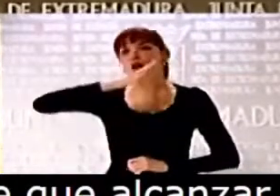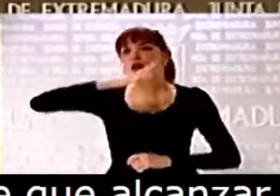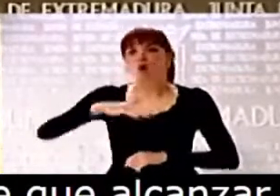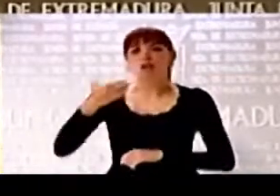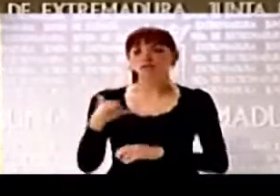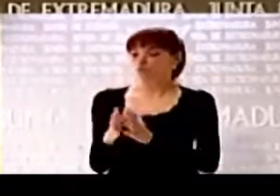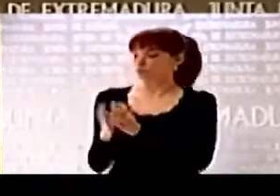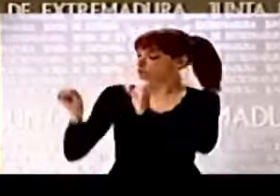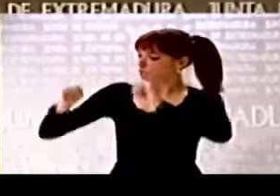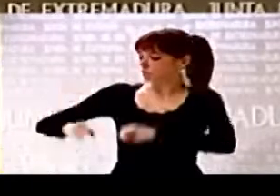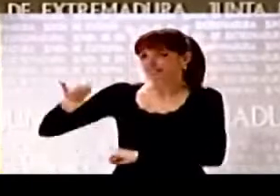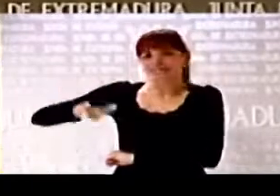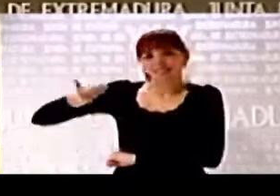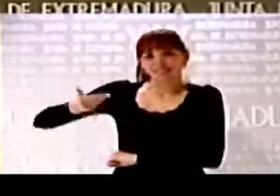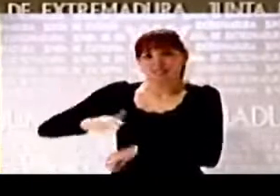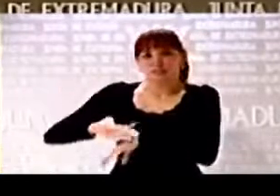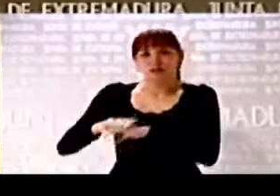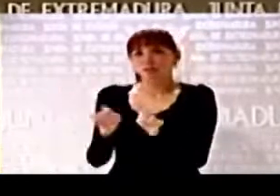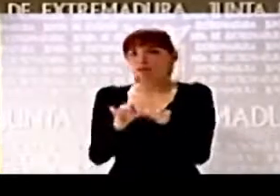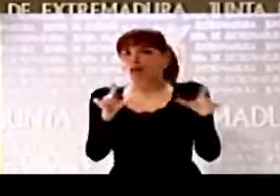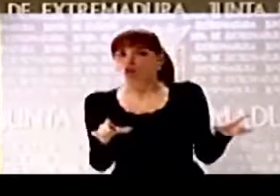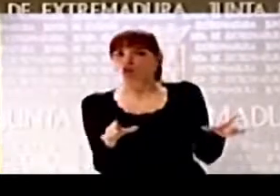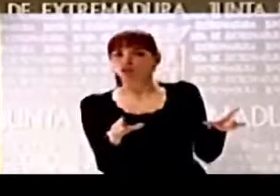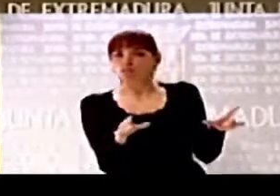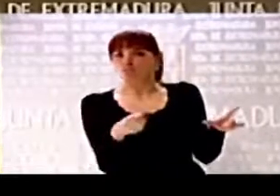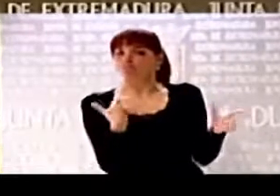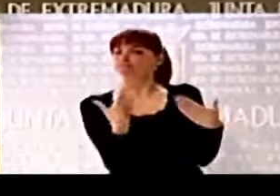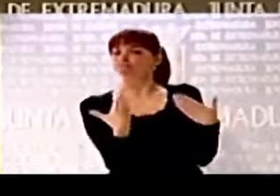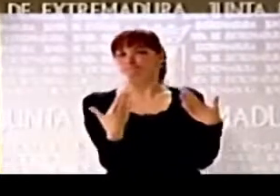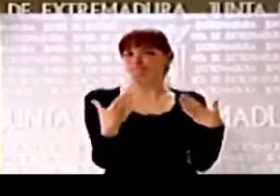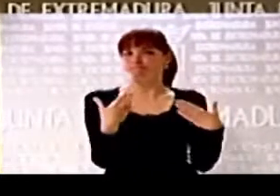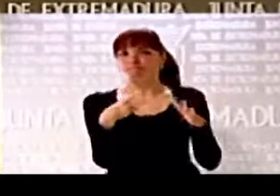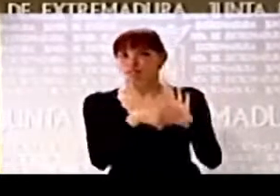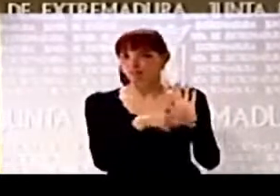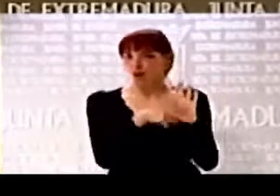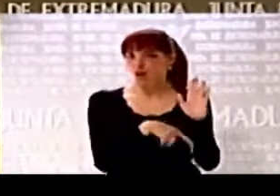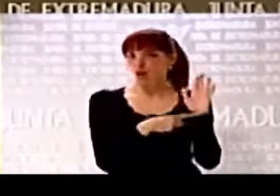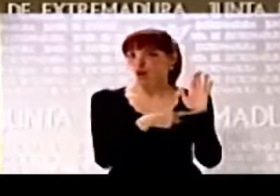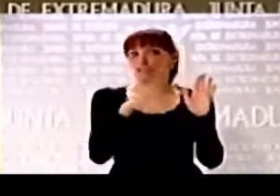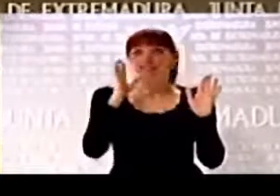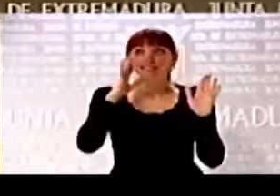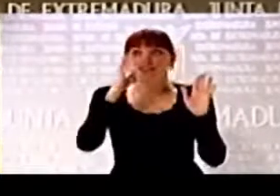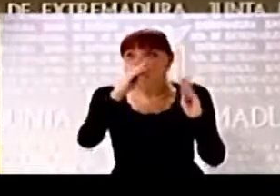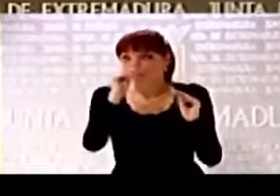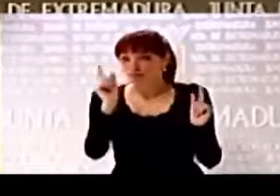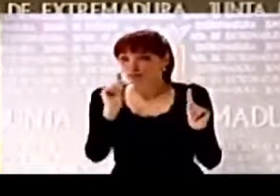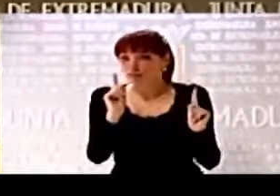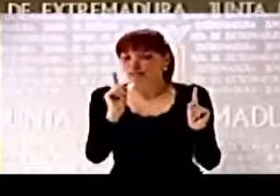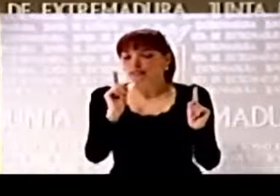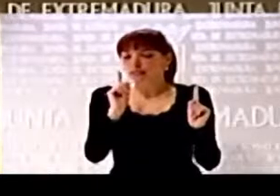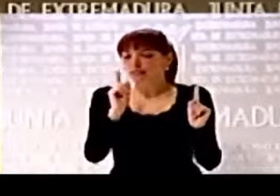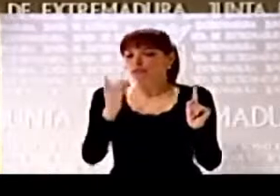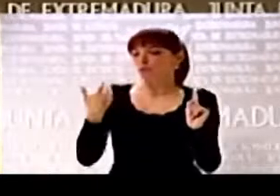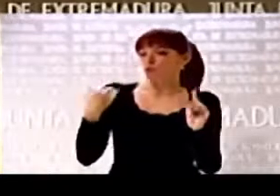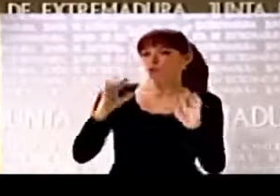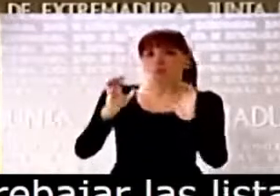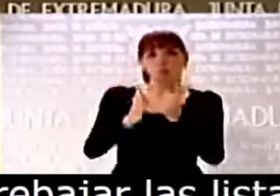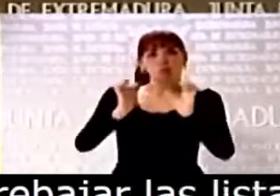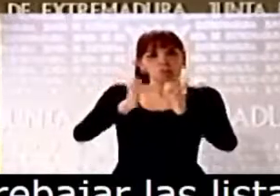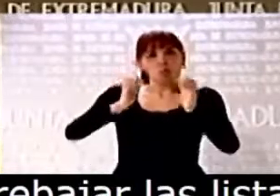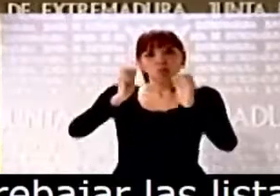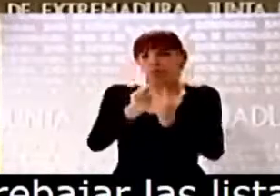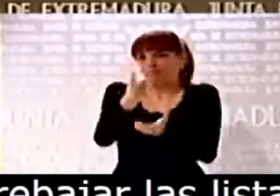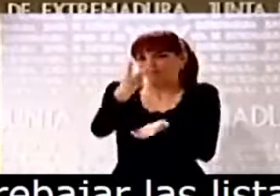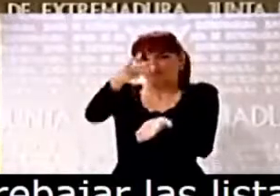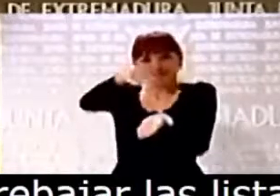importantísimos acuerdos en el marco de la conferencia sectorial. Creo que la conferencia sectorial, si no recuerdo mal, se ha reunido más veces que en todos los años